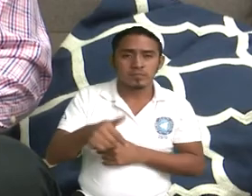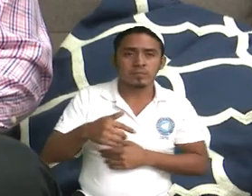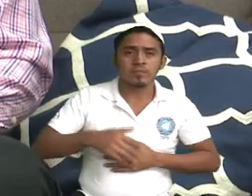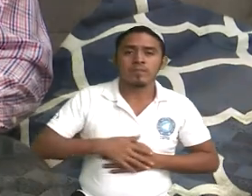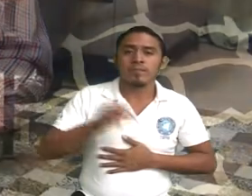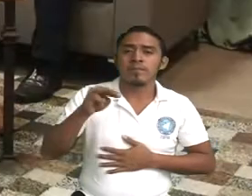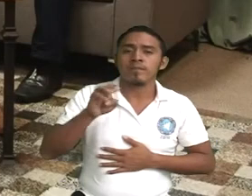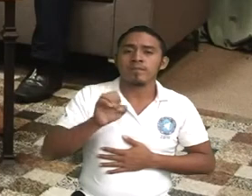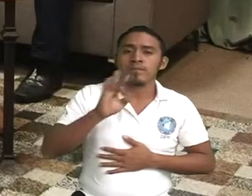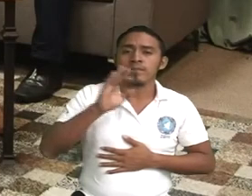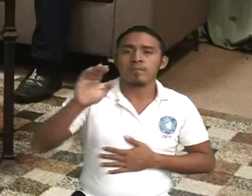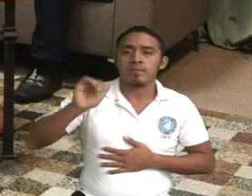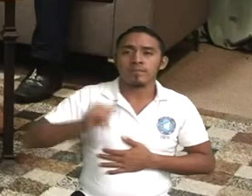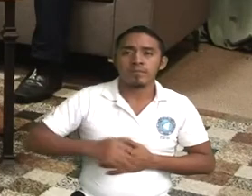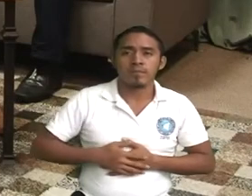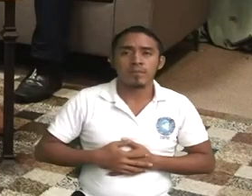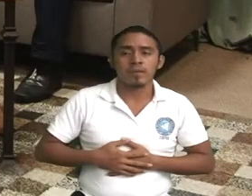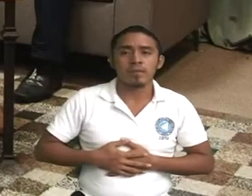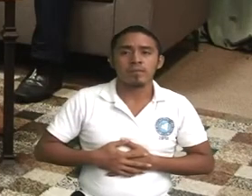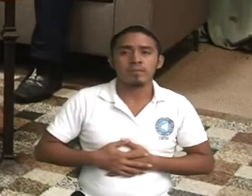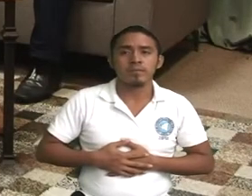MEFCA. Quizás